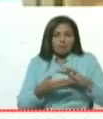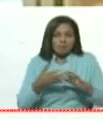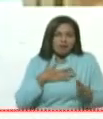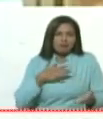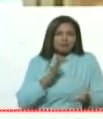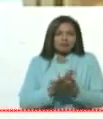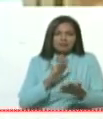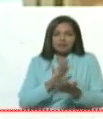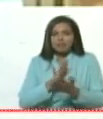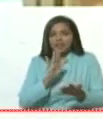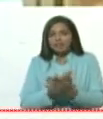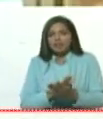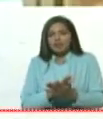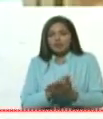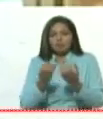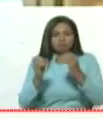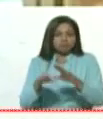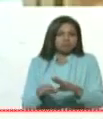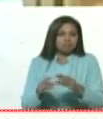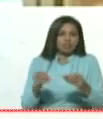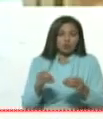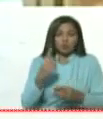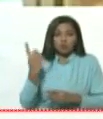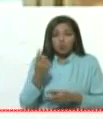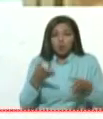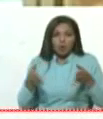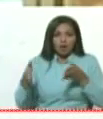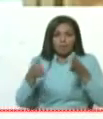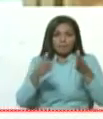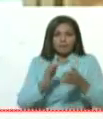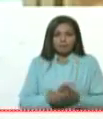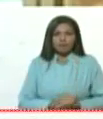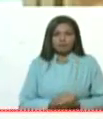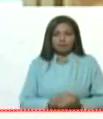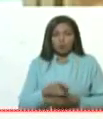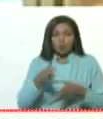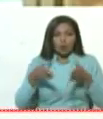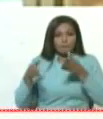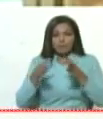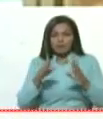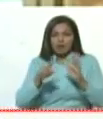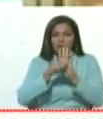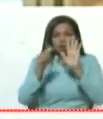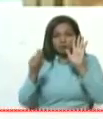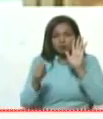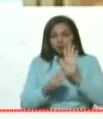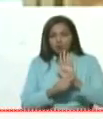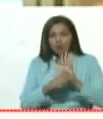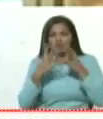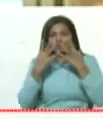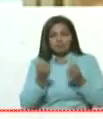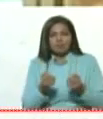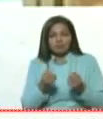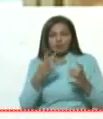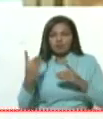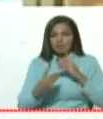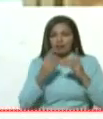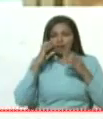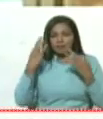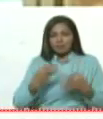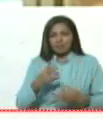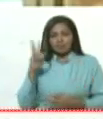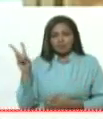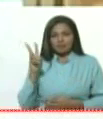basta. Vayamos por un solo camino. El camino de la constitución, el entendimiento, el diálogo, la verdad de